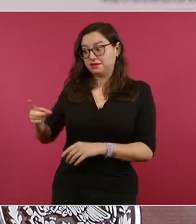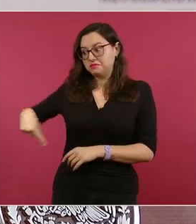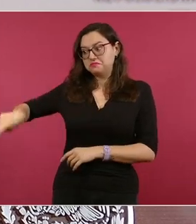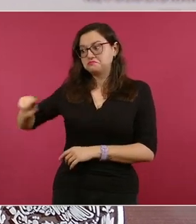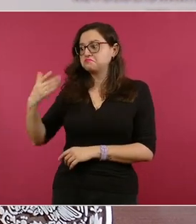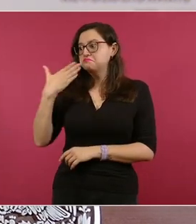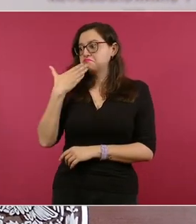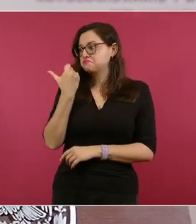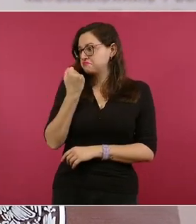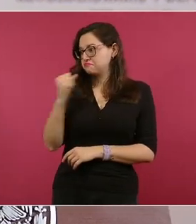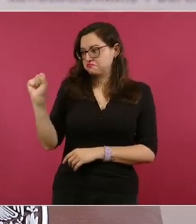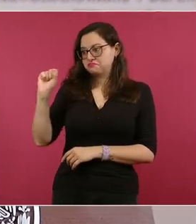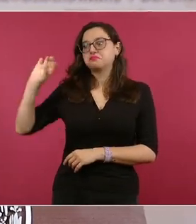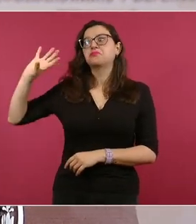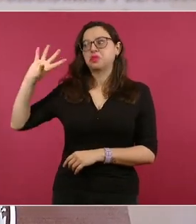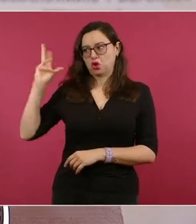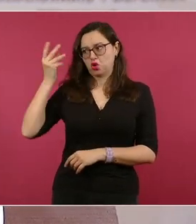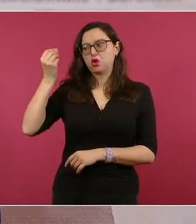Pero